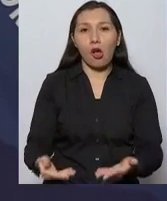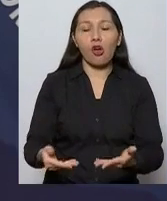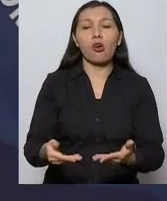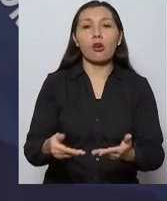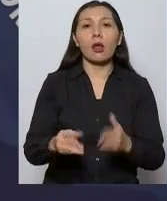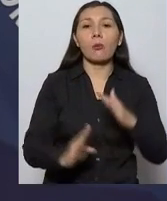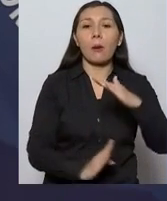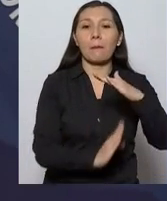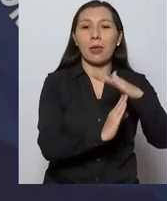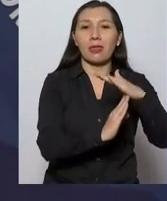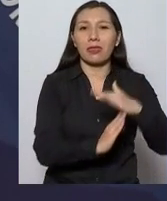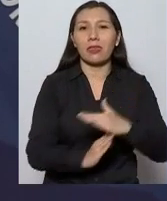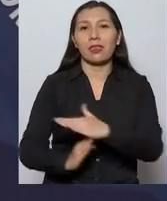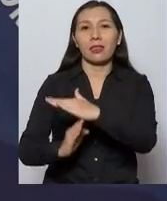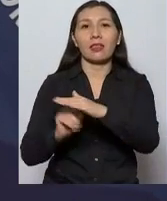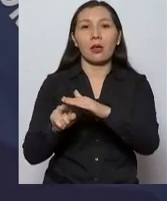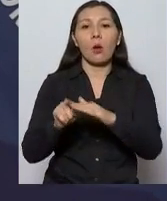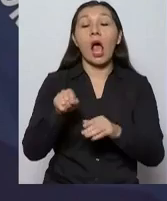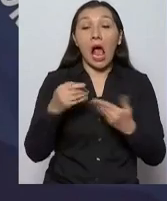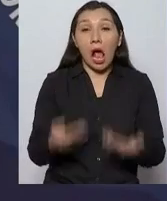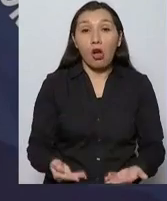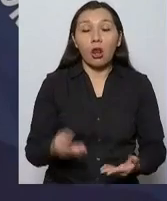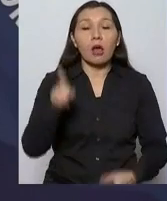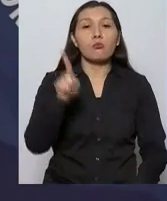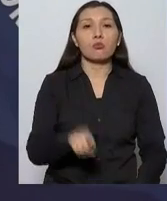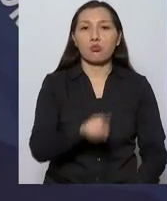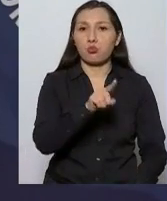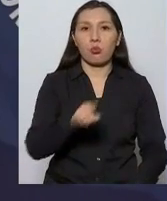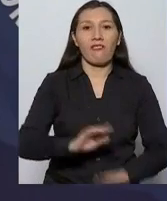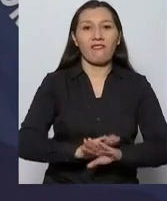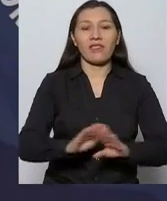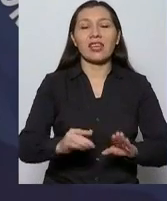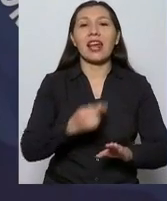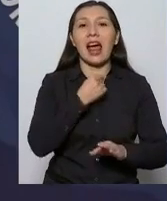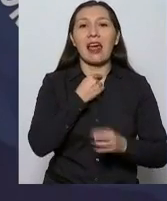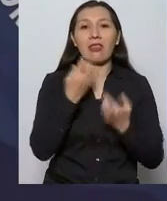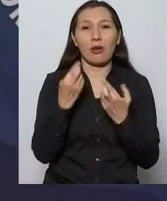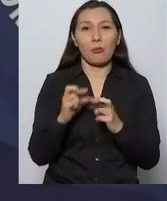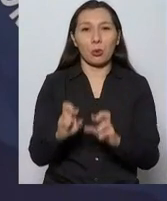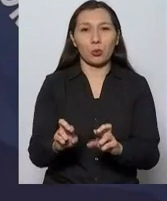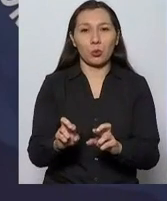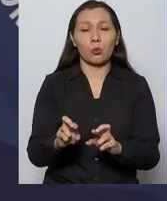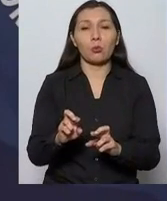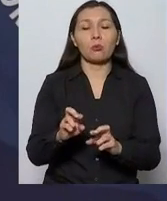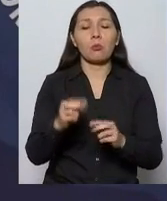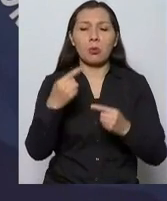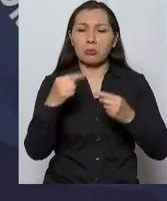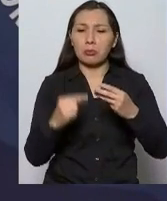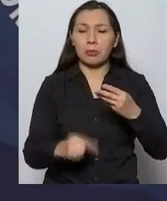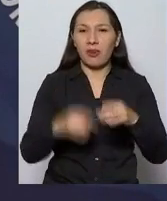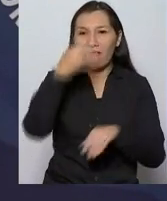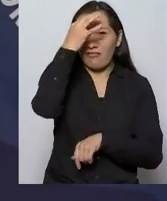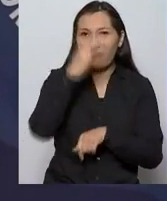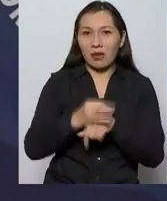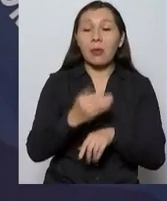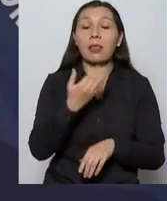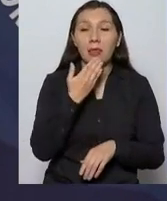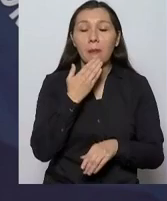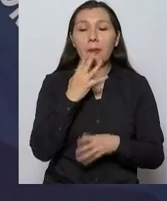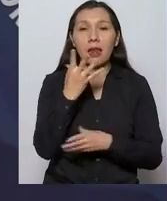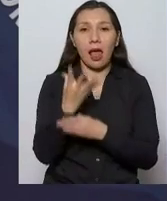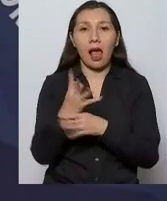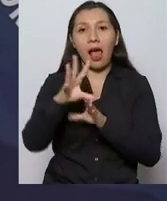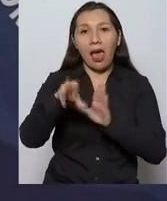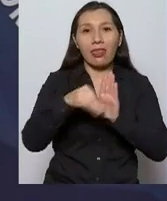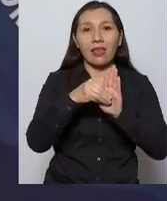una moratoria, a anular la garantía de oportunidad de una serie de enfermedades incluidas en